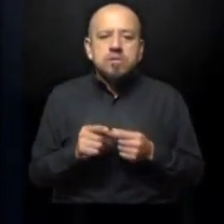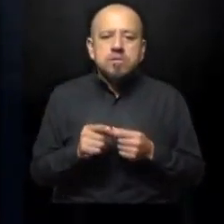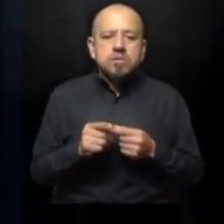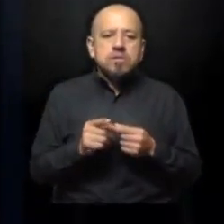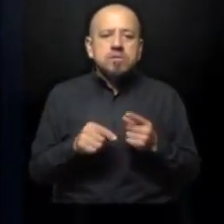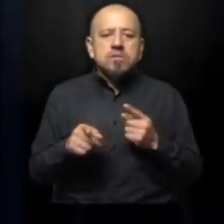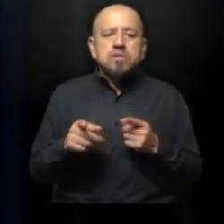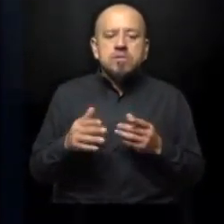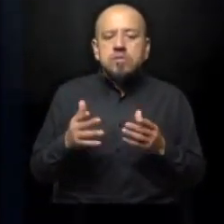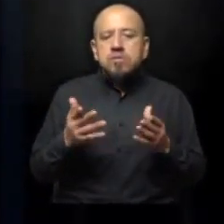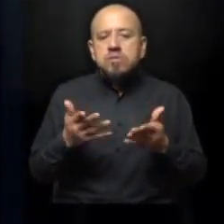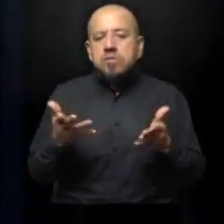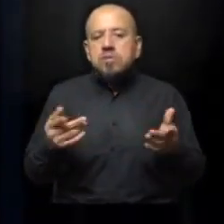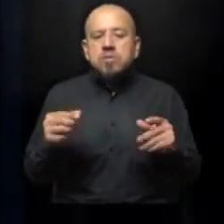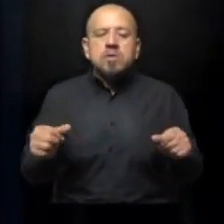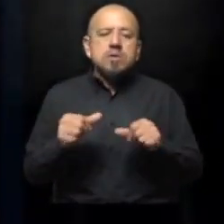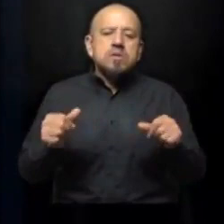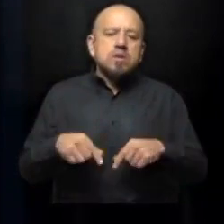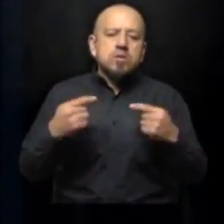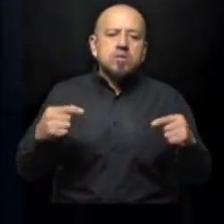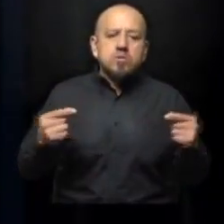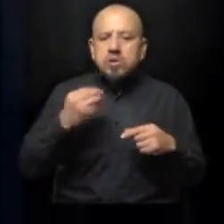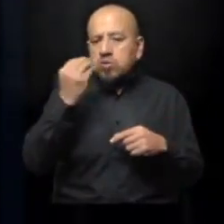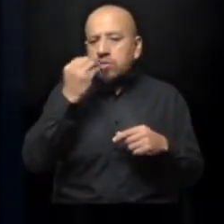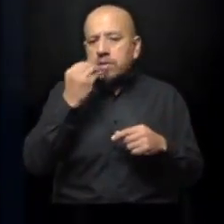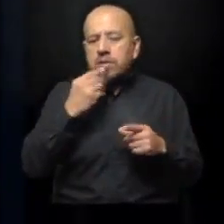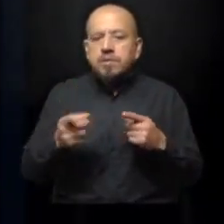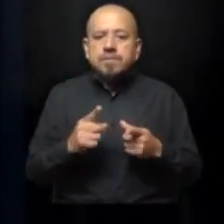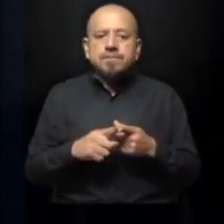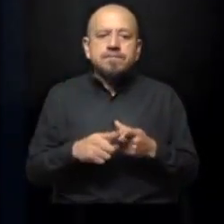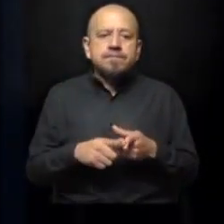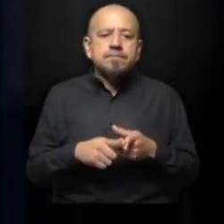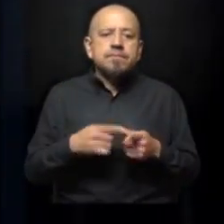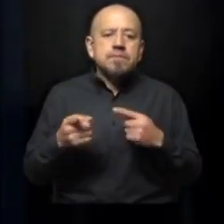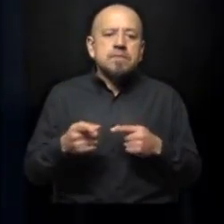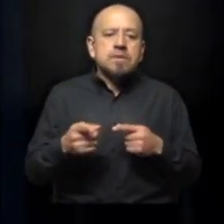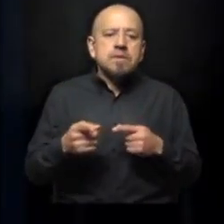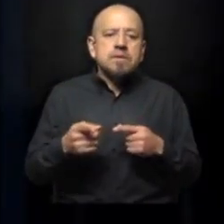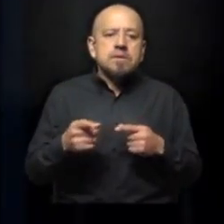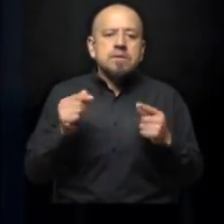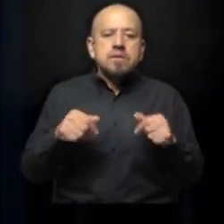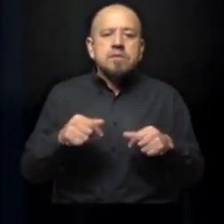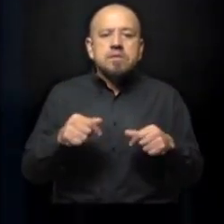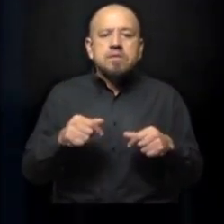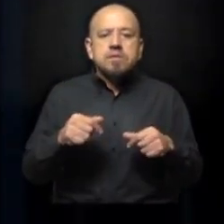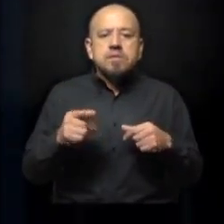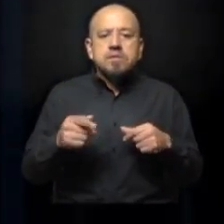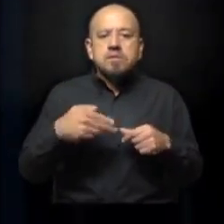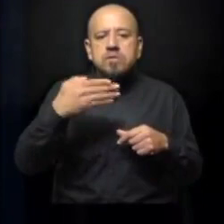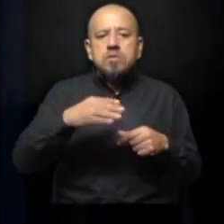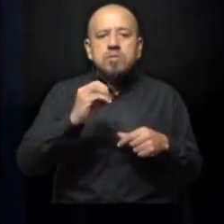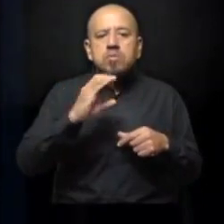y un interés por crear comida el sello del programa que estaba acá que fue un programa